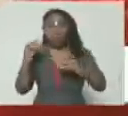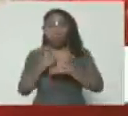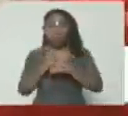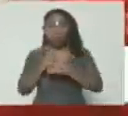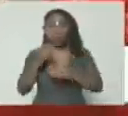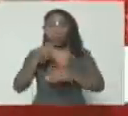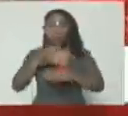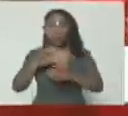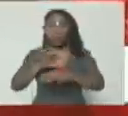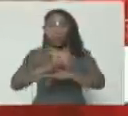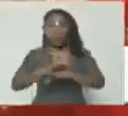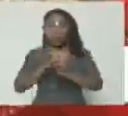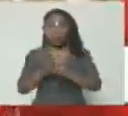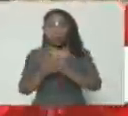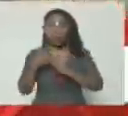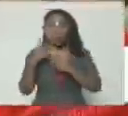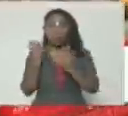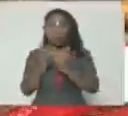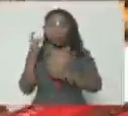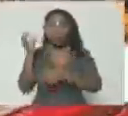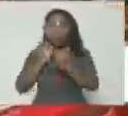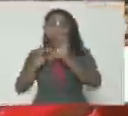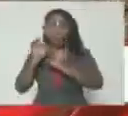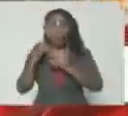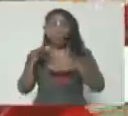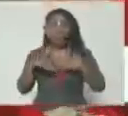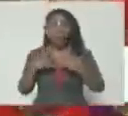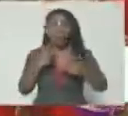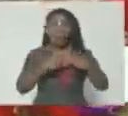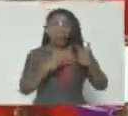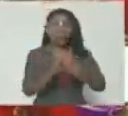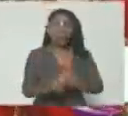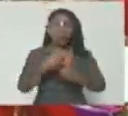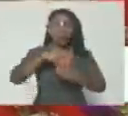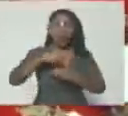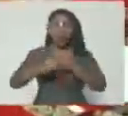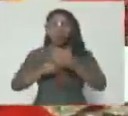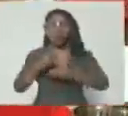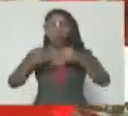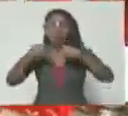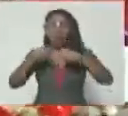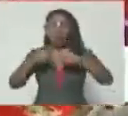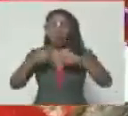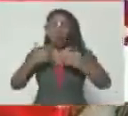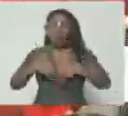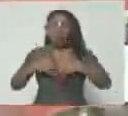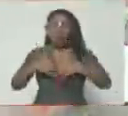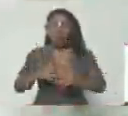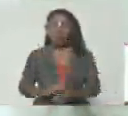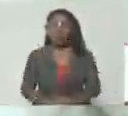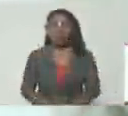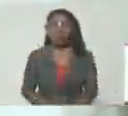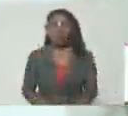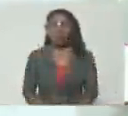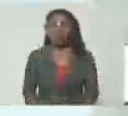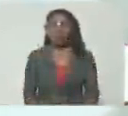el compañero Oscar, que nos va a explicar un poco cuál es el proceso interno que se realiza en esta planta.